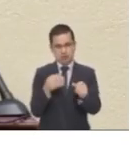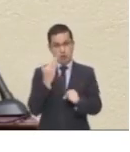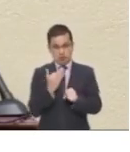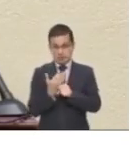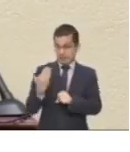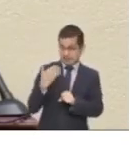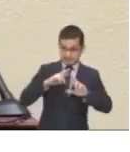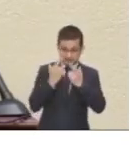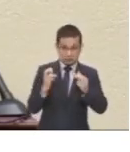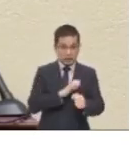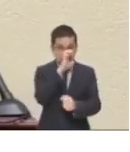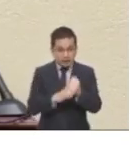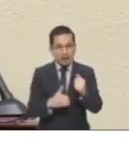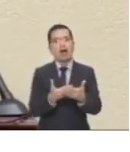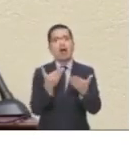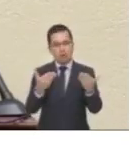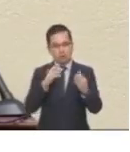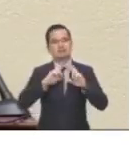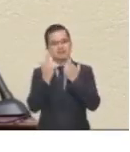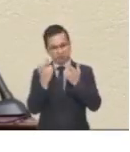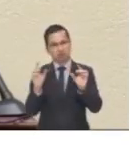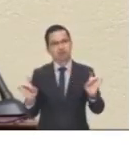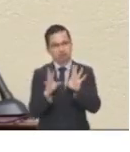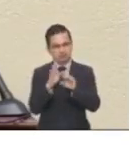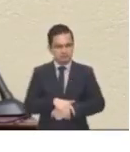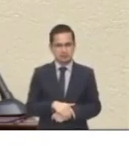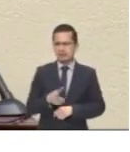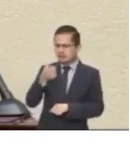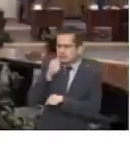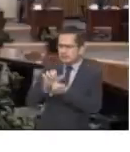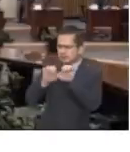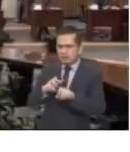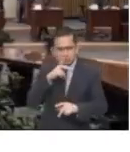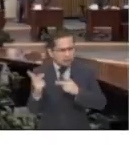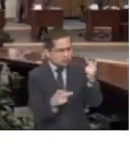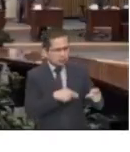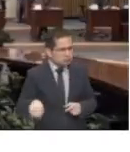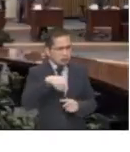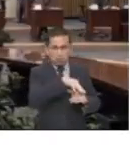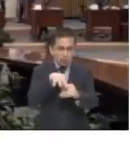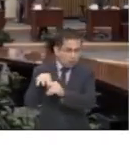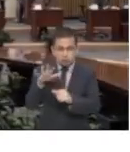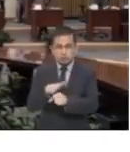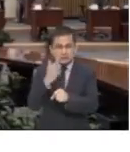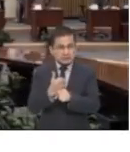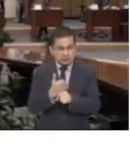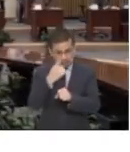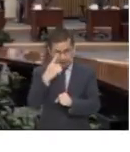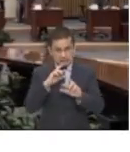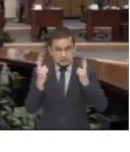finalmente se opusieron de manera unánime y con el ley en la mano carmen acudimos al tribunal electoral del poder judicial